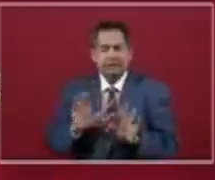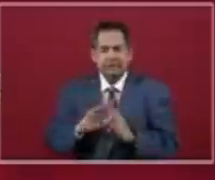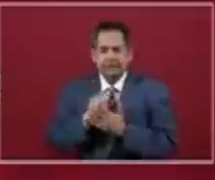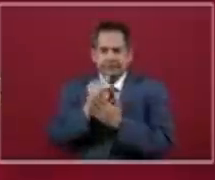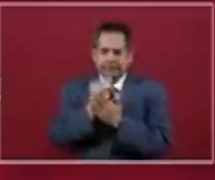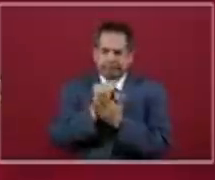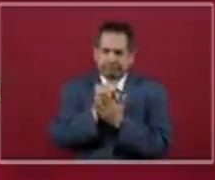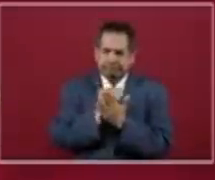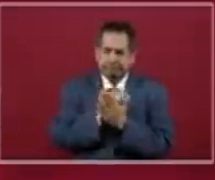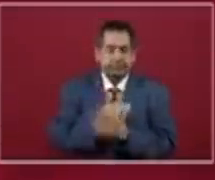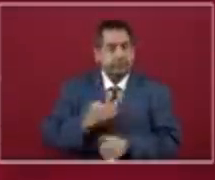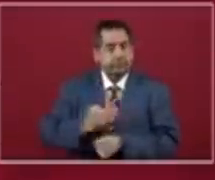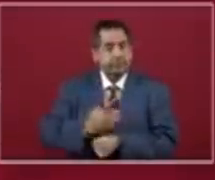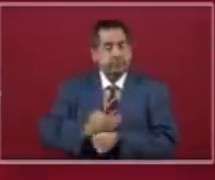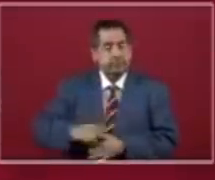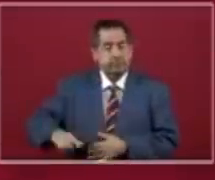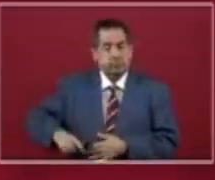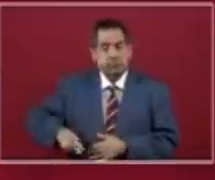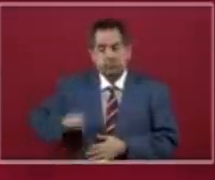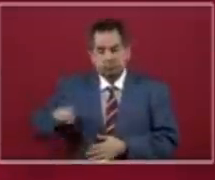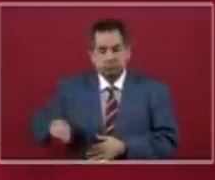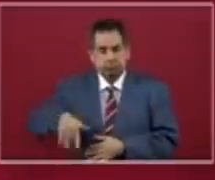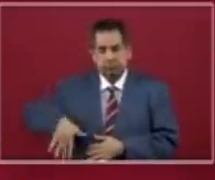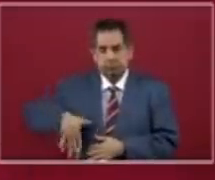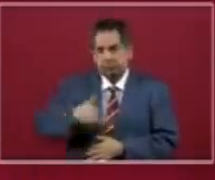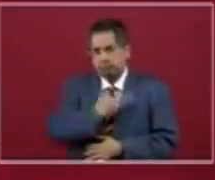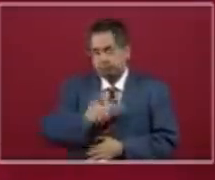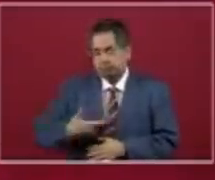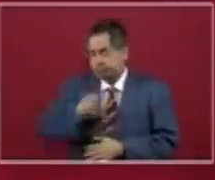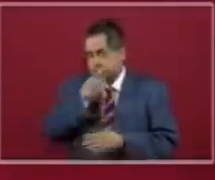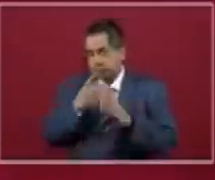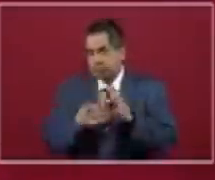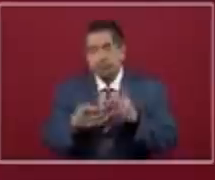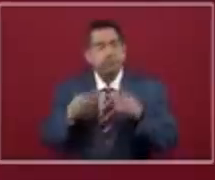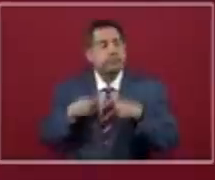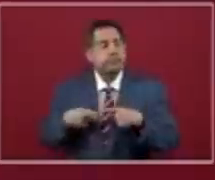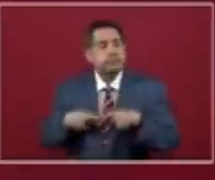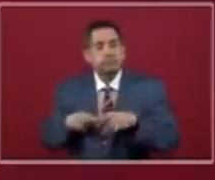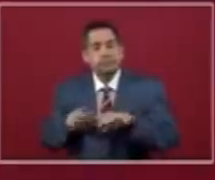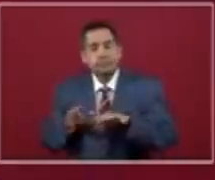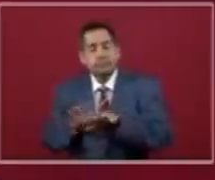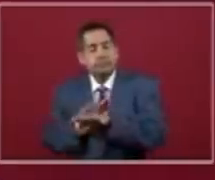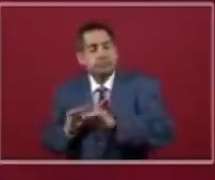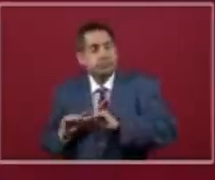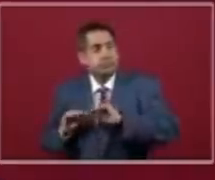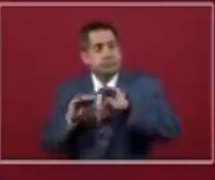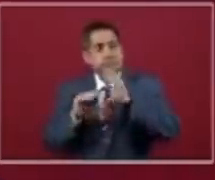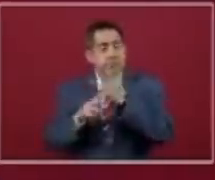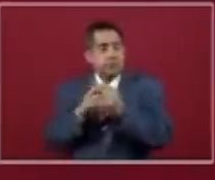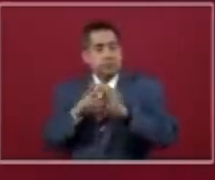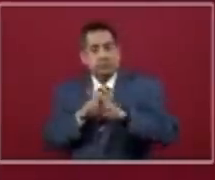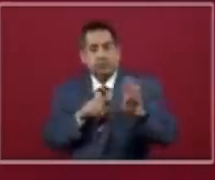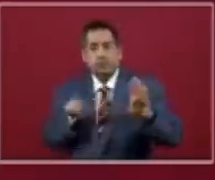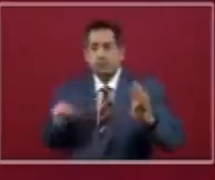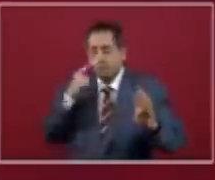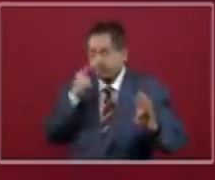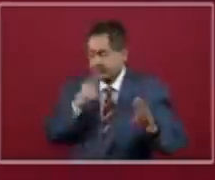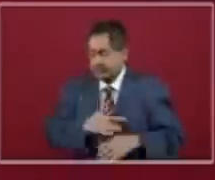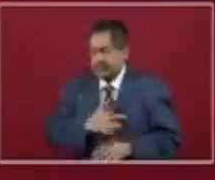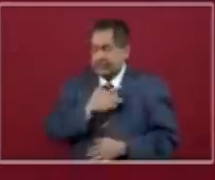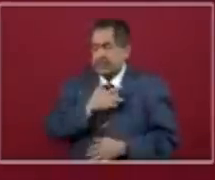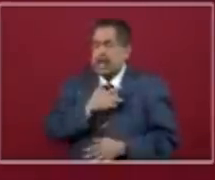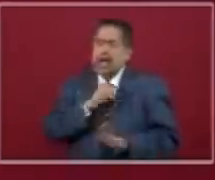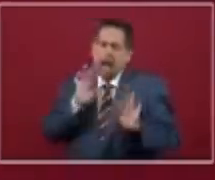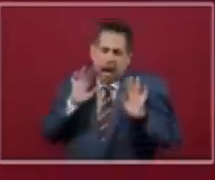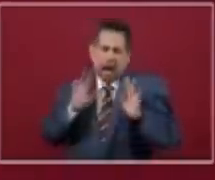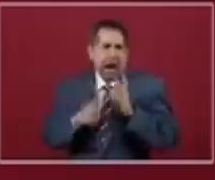estrategia que está siguiendo el actual gobierno, como lo ha dicho el señor presidente, es que quien migra lo haga en todo caso porque así lo desea, no porque esté obligado